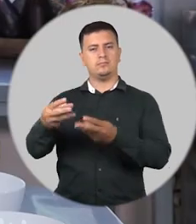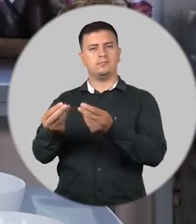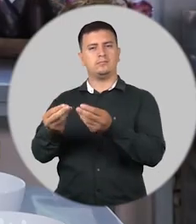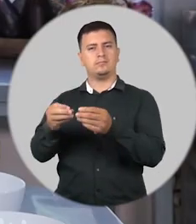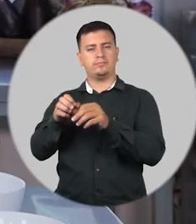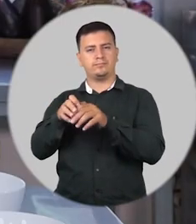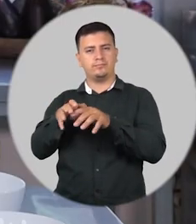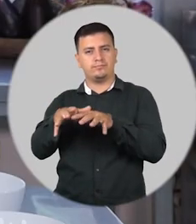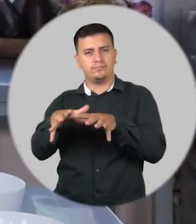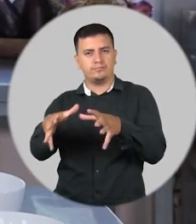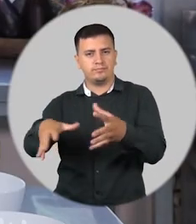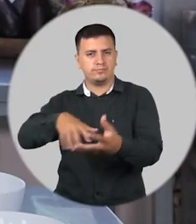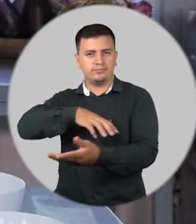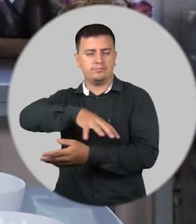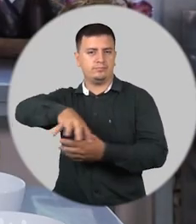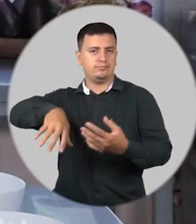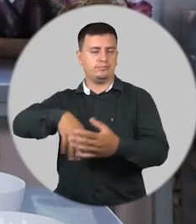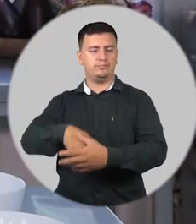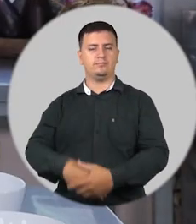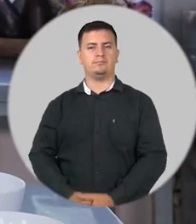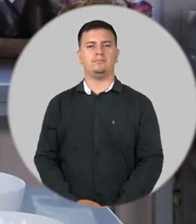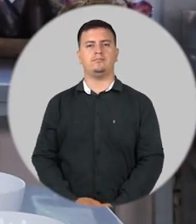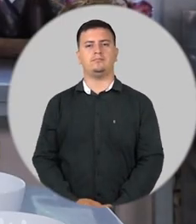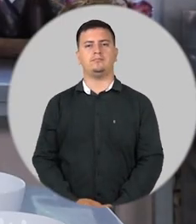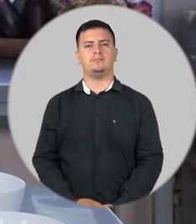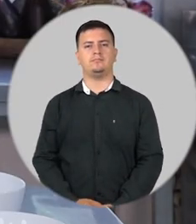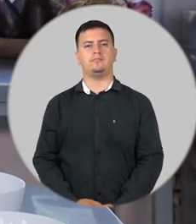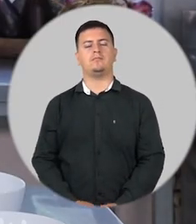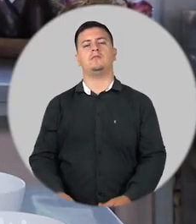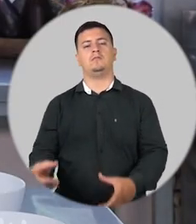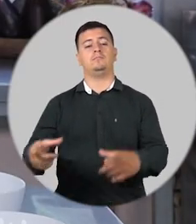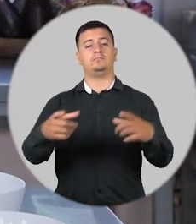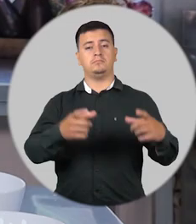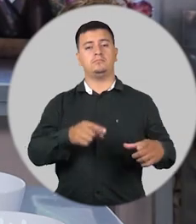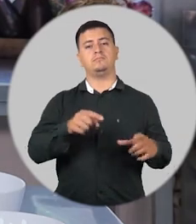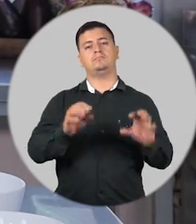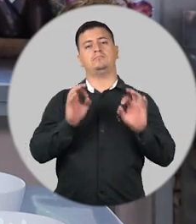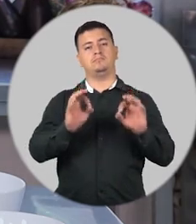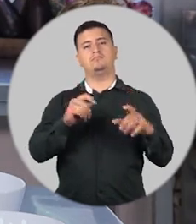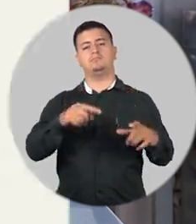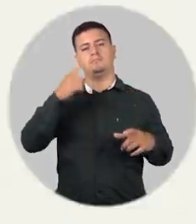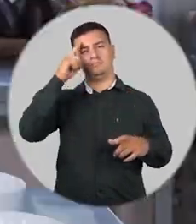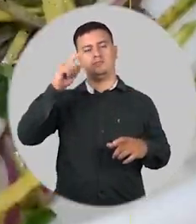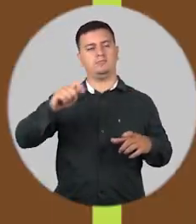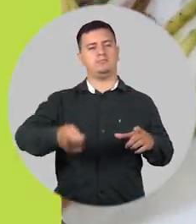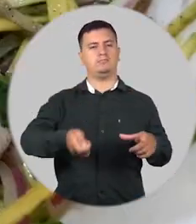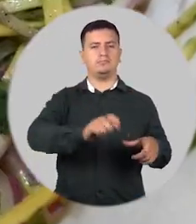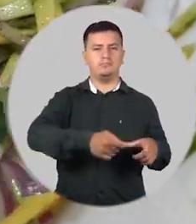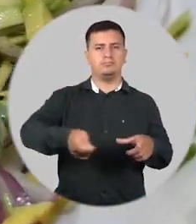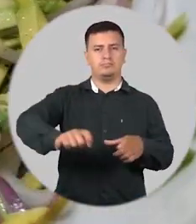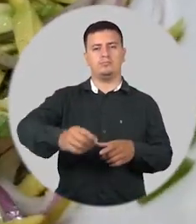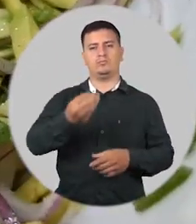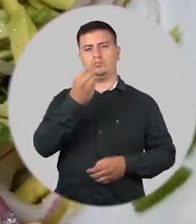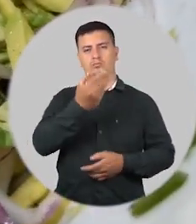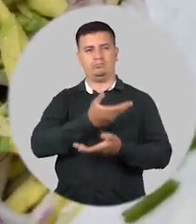cumplir su función. Y está lista para poder compartir con la familia.